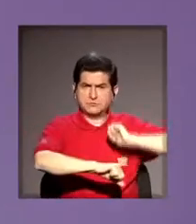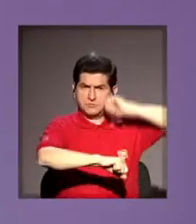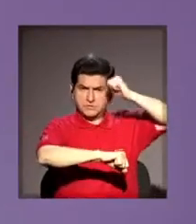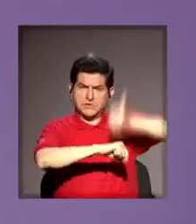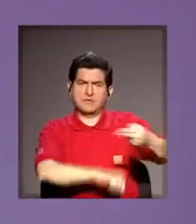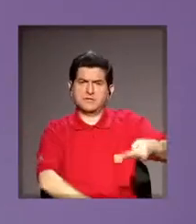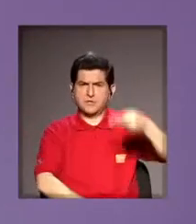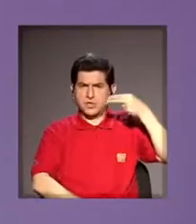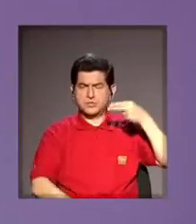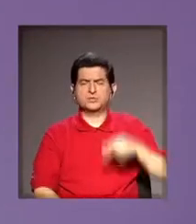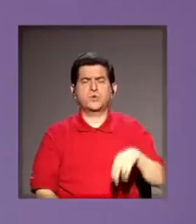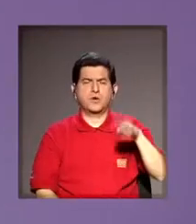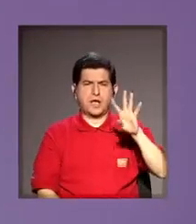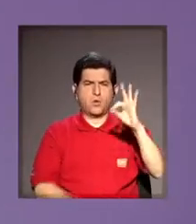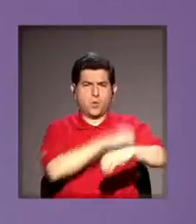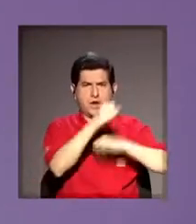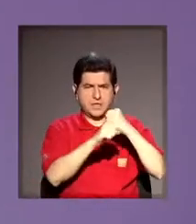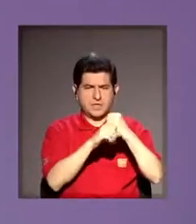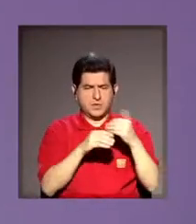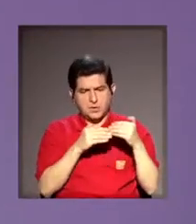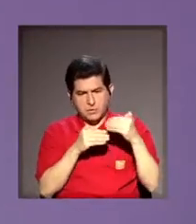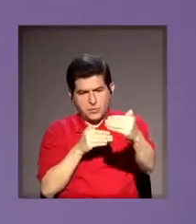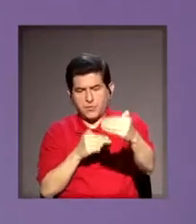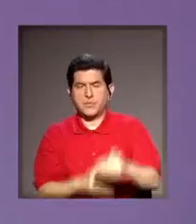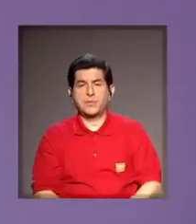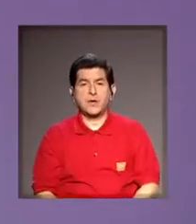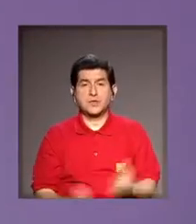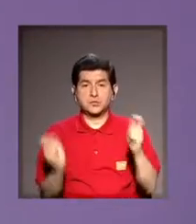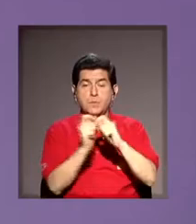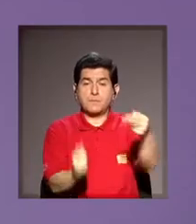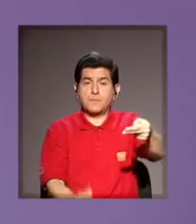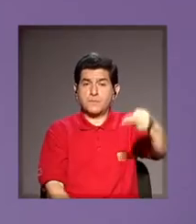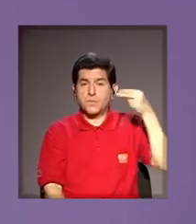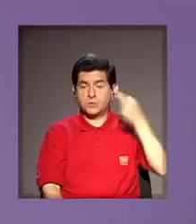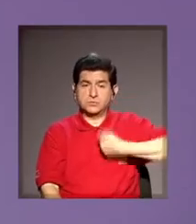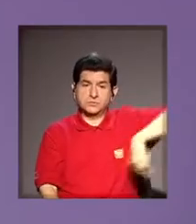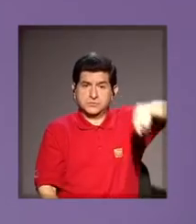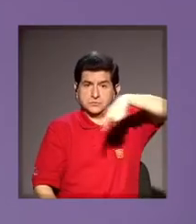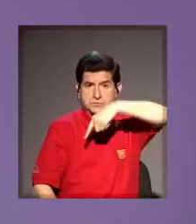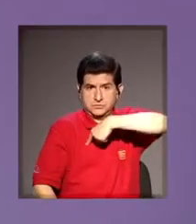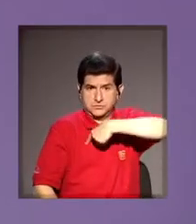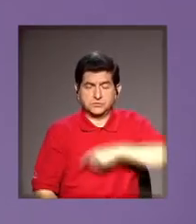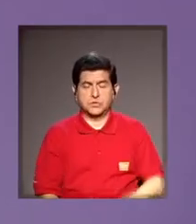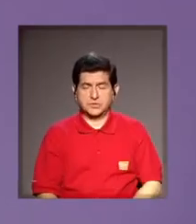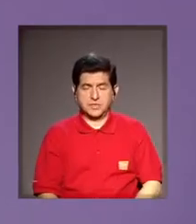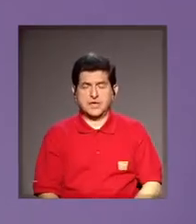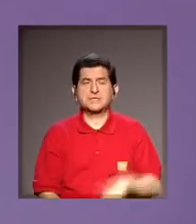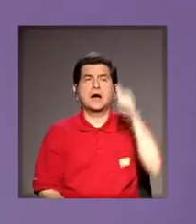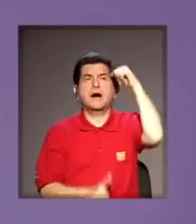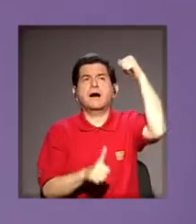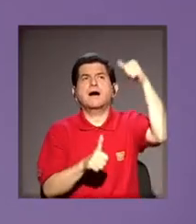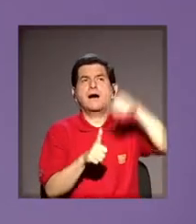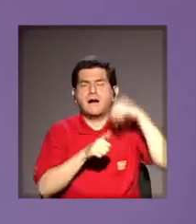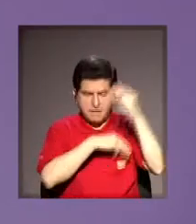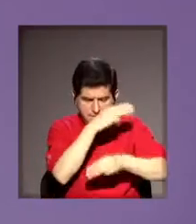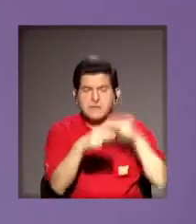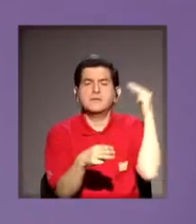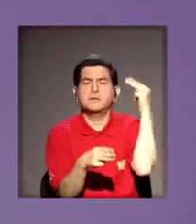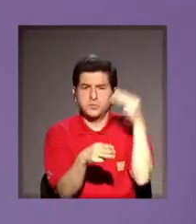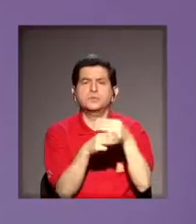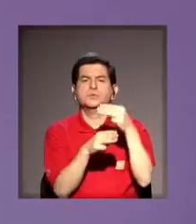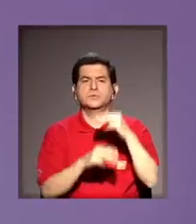la historia de 13 49 años para es un hito histórico que nosotros y nosotros recordamos a nivel mundial